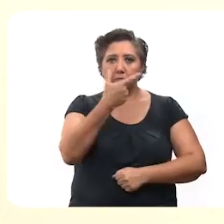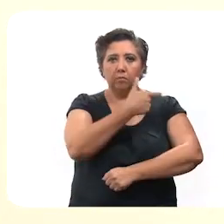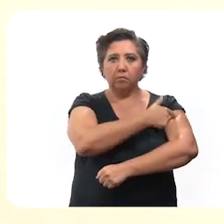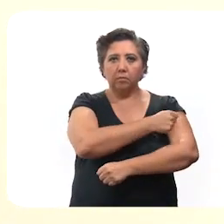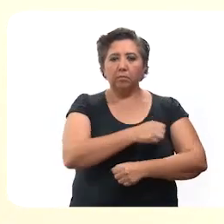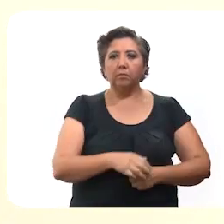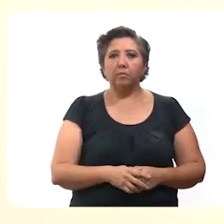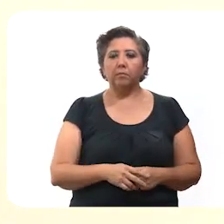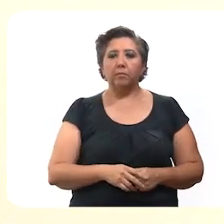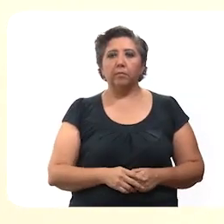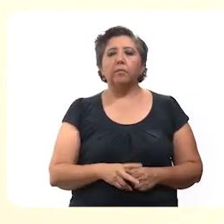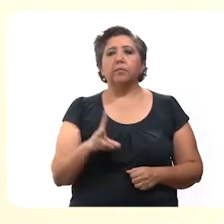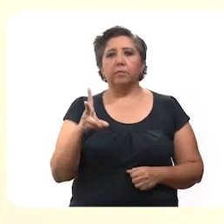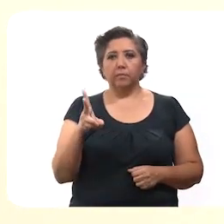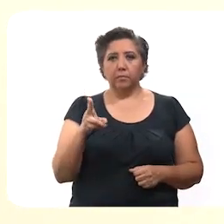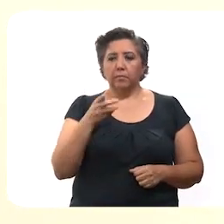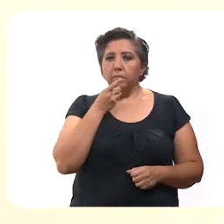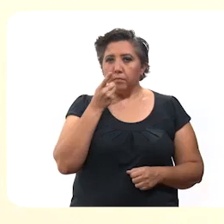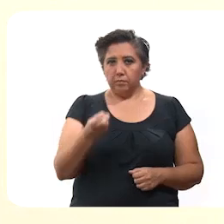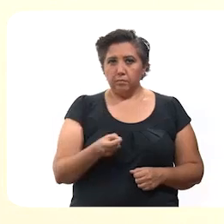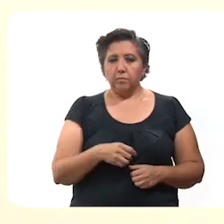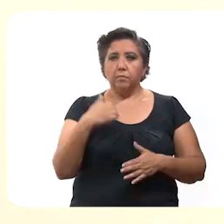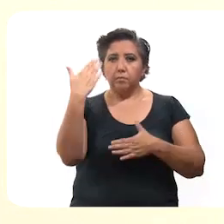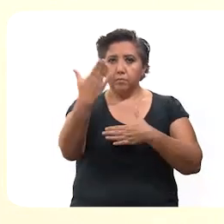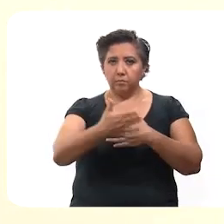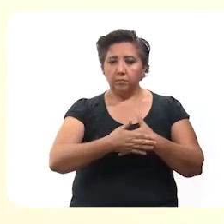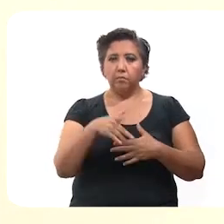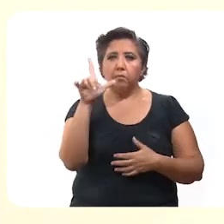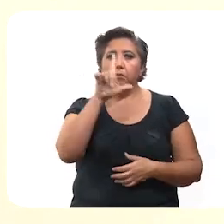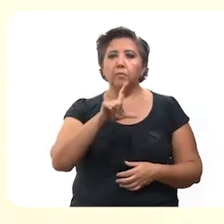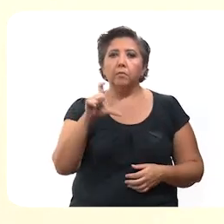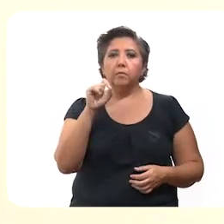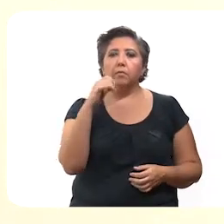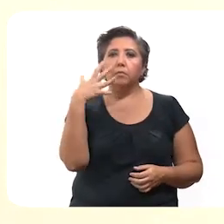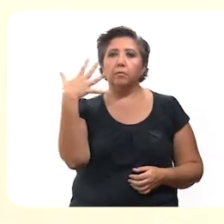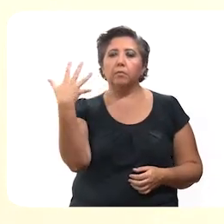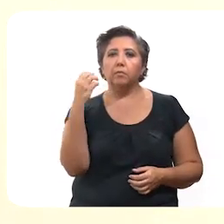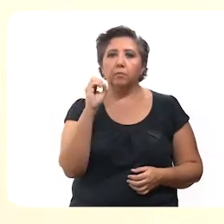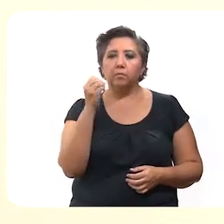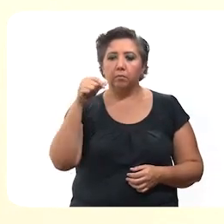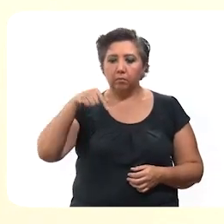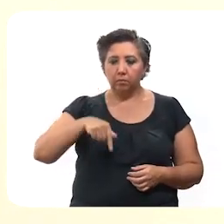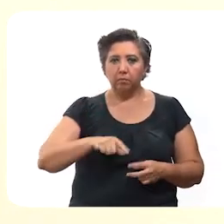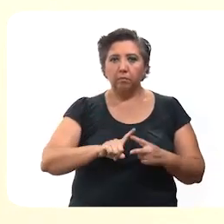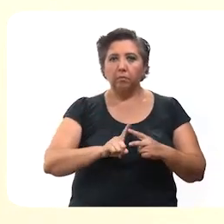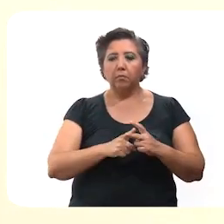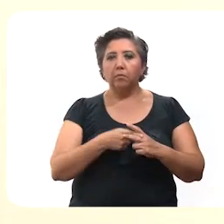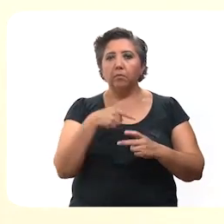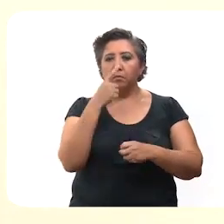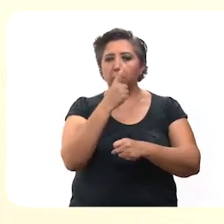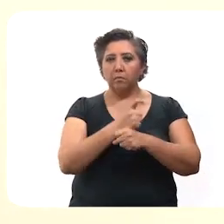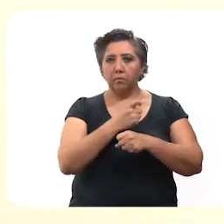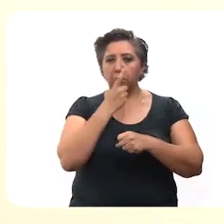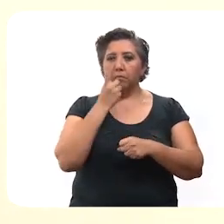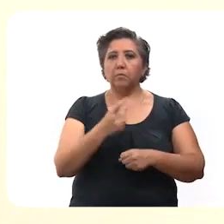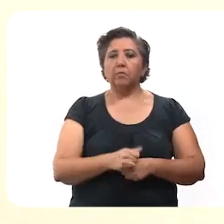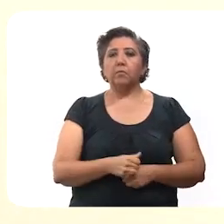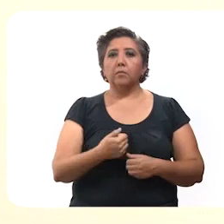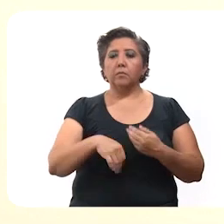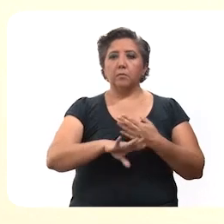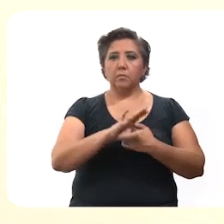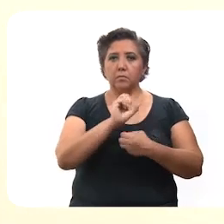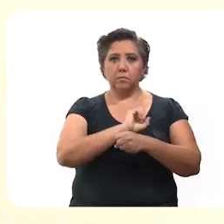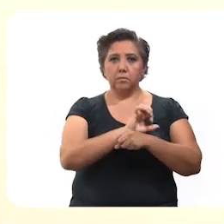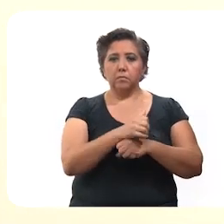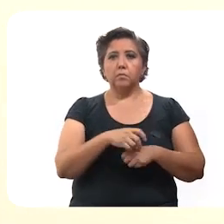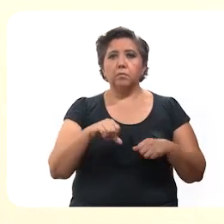las vacunas. También, a partir del próximo lunes 25 de octubre, iniciará en Mérida la aplicación de la primera dosis de la vacuna